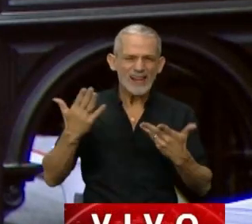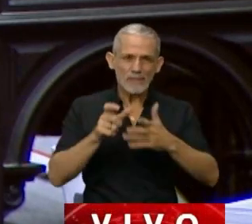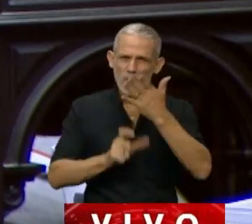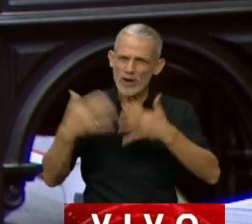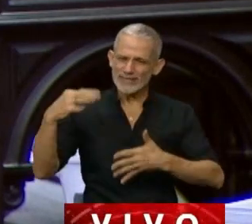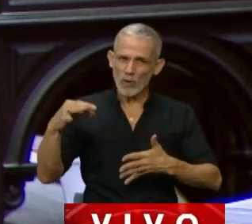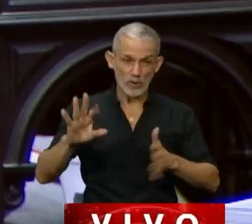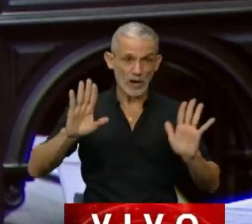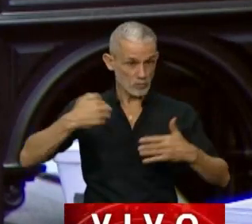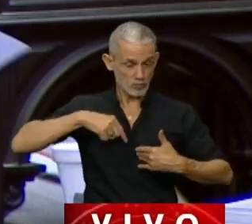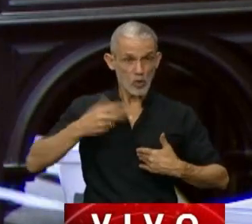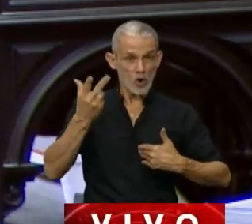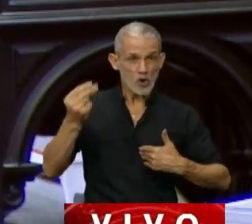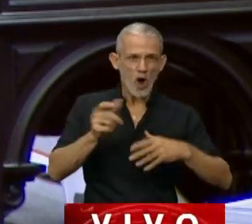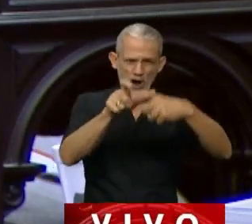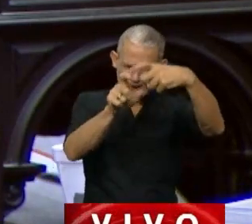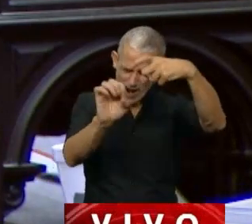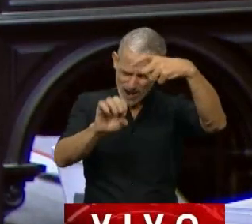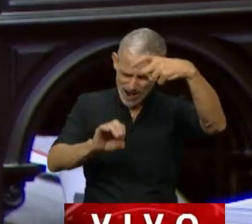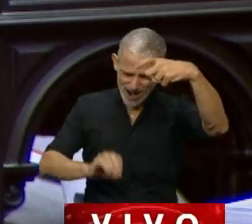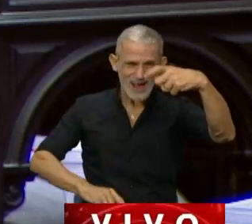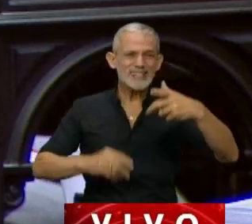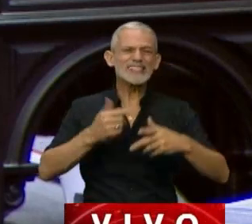que siempre nos hemos opuesto a las listas sábanas.